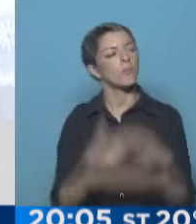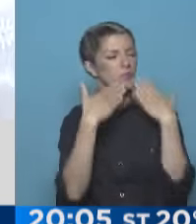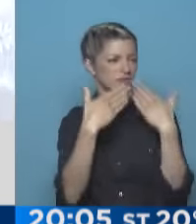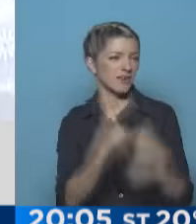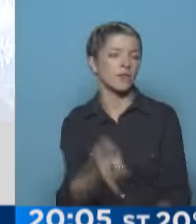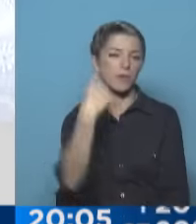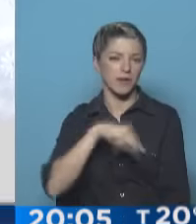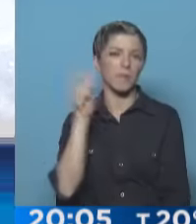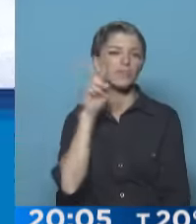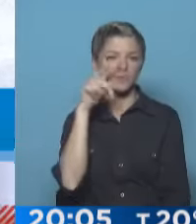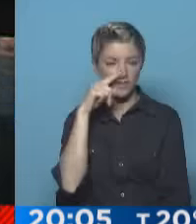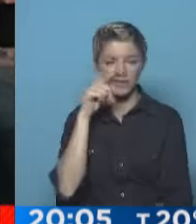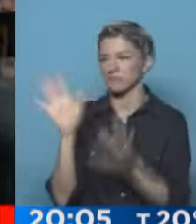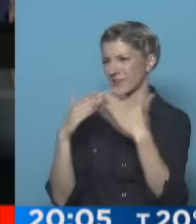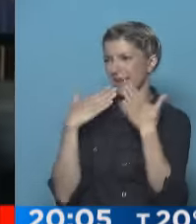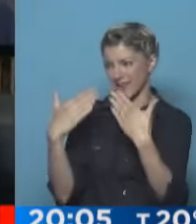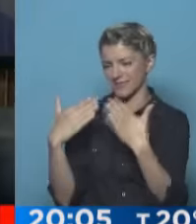esta noche